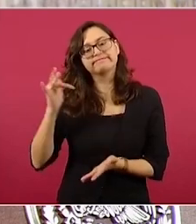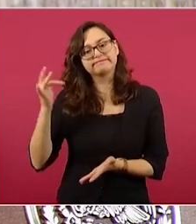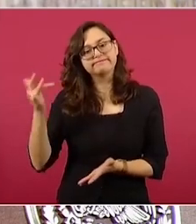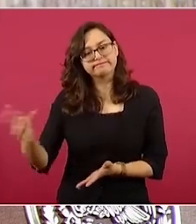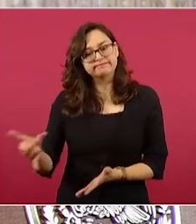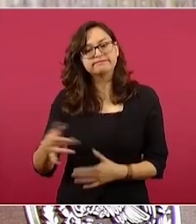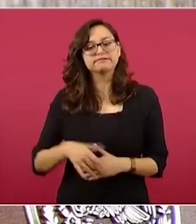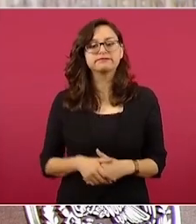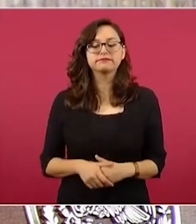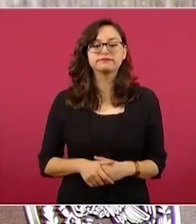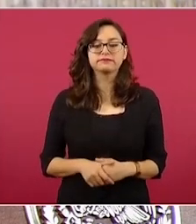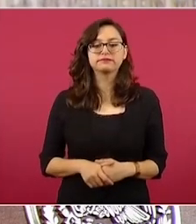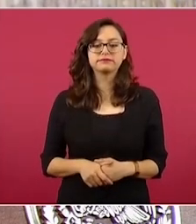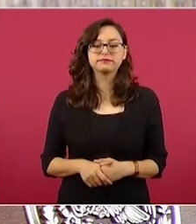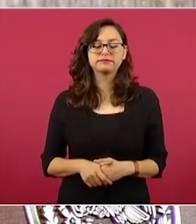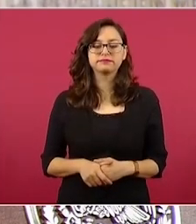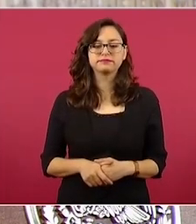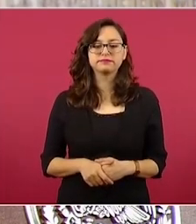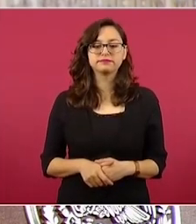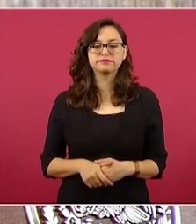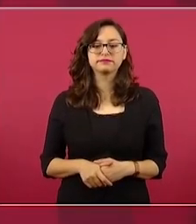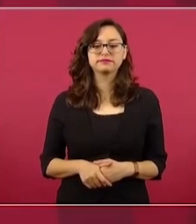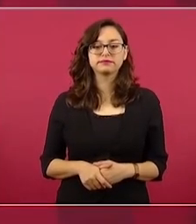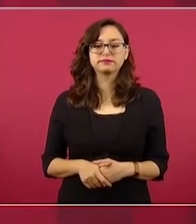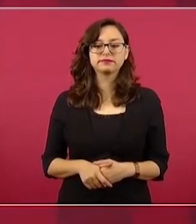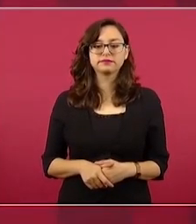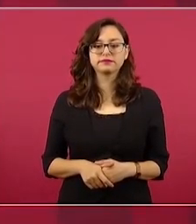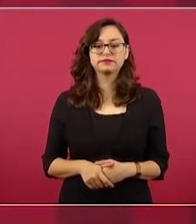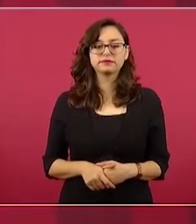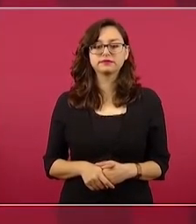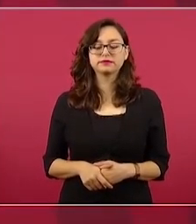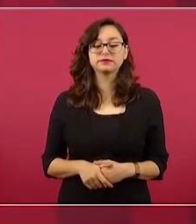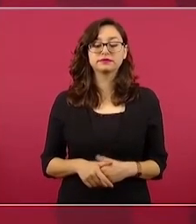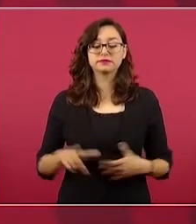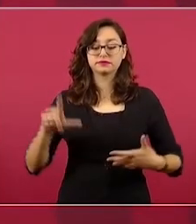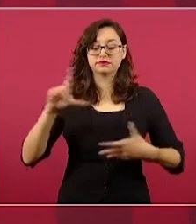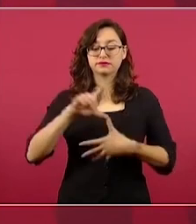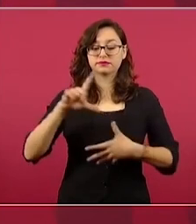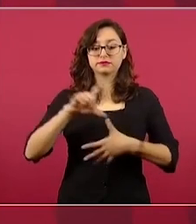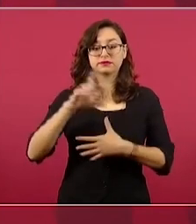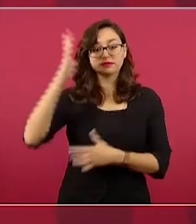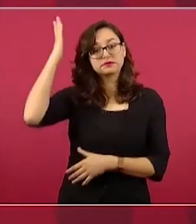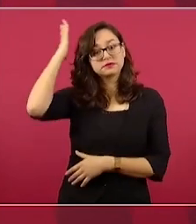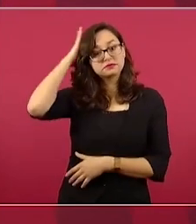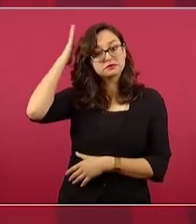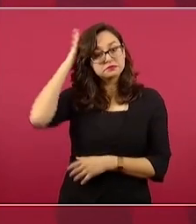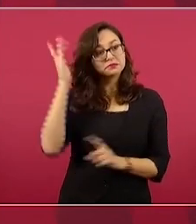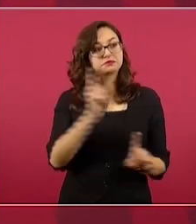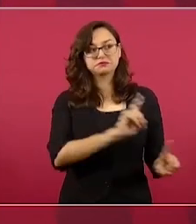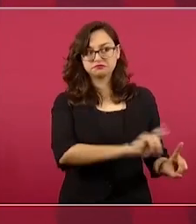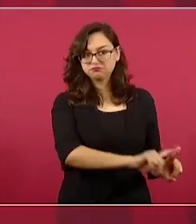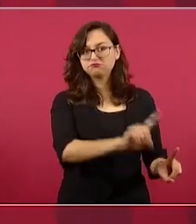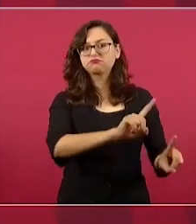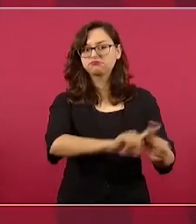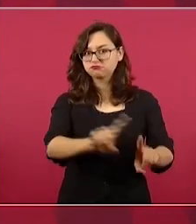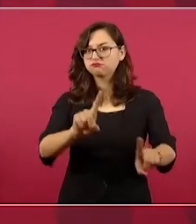Hay muy buenos dirigentes en América Latina.